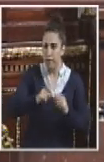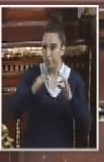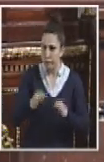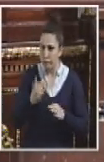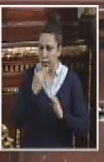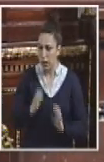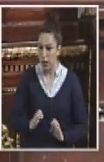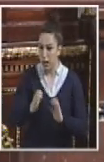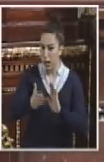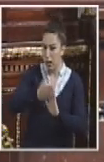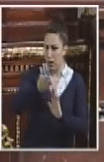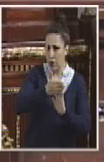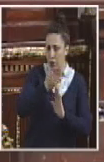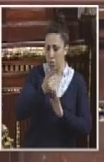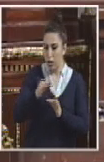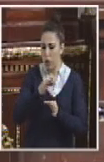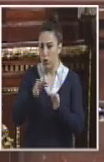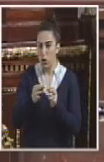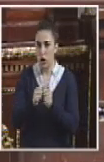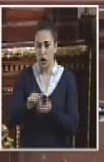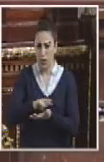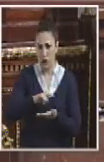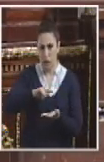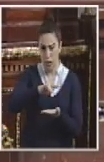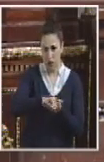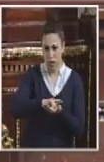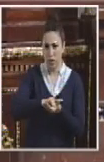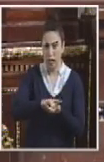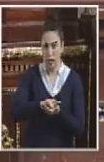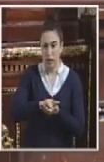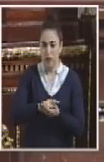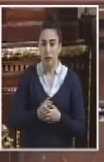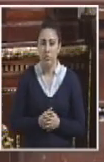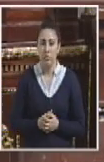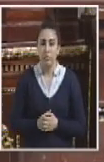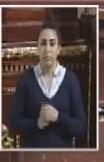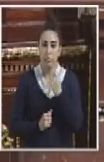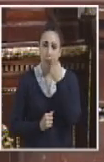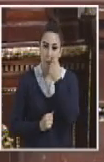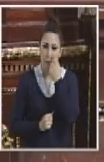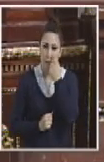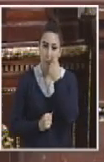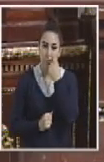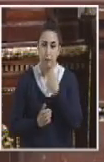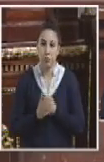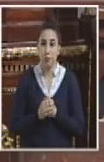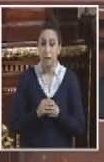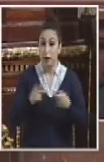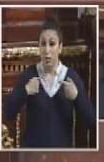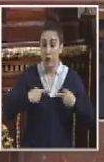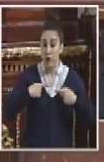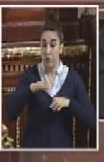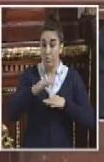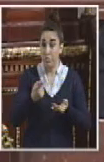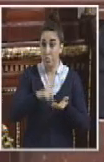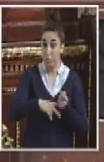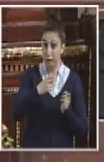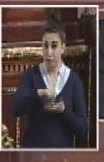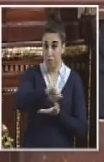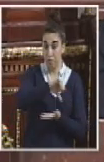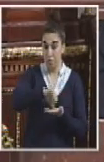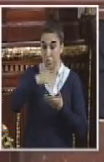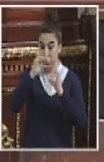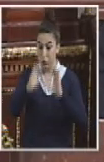caso de incumplimiento de la normatividad aplicable, ese permiso será revocado. El personal de los centros deberá estar